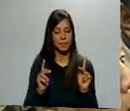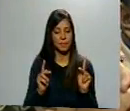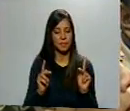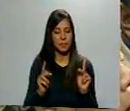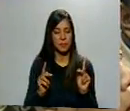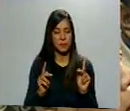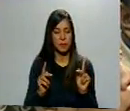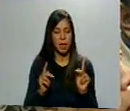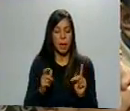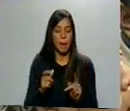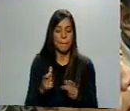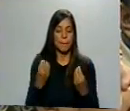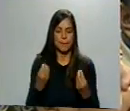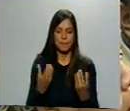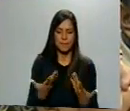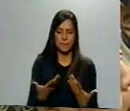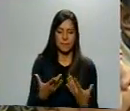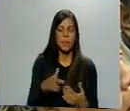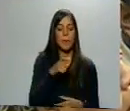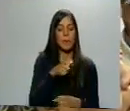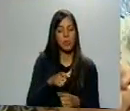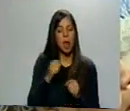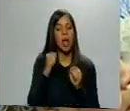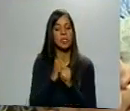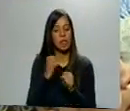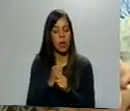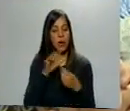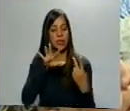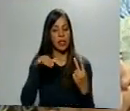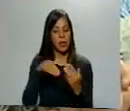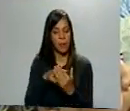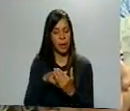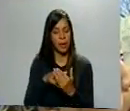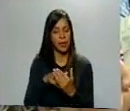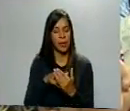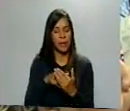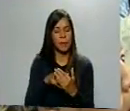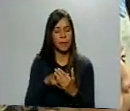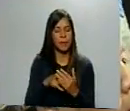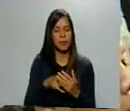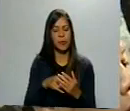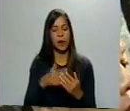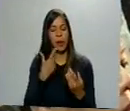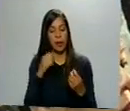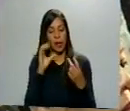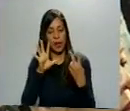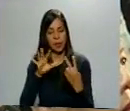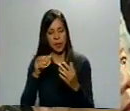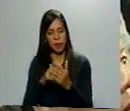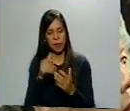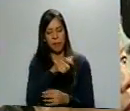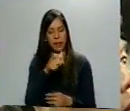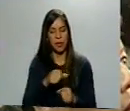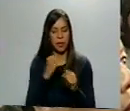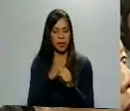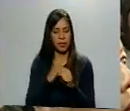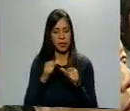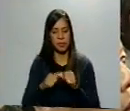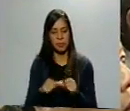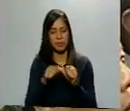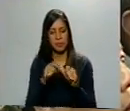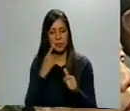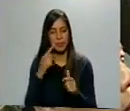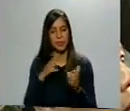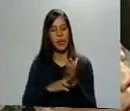ese empleo, para que esa ocupación de esos 7.000 trabajadores puedan ser garantizada su estabilidad con